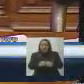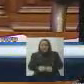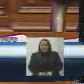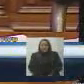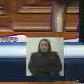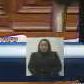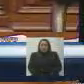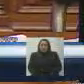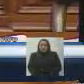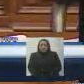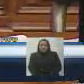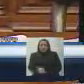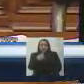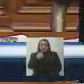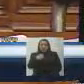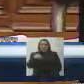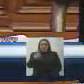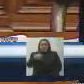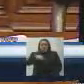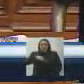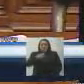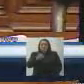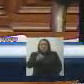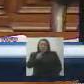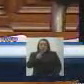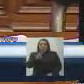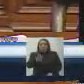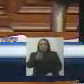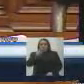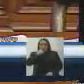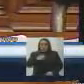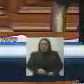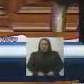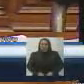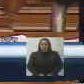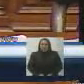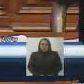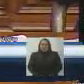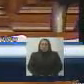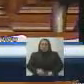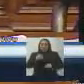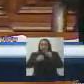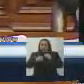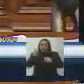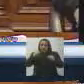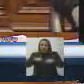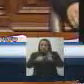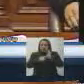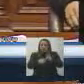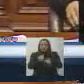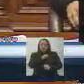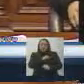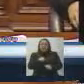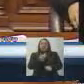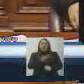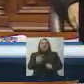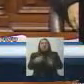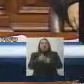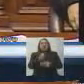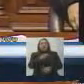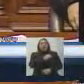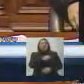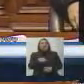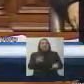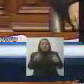Se propone que el próximo miércoles 24 de junio, como fecha para la presentación del señor presidente del Consejo